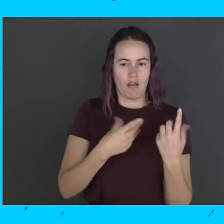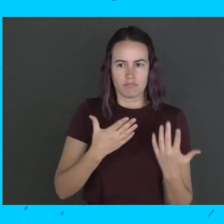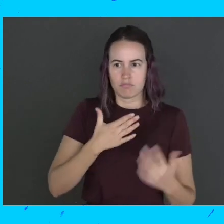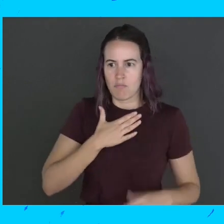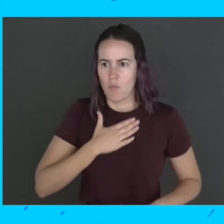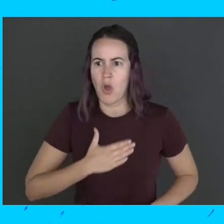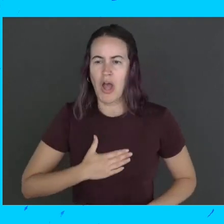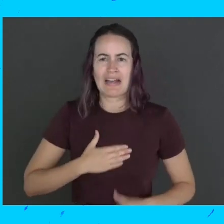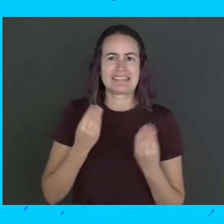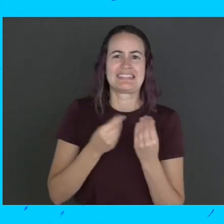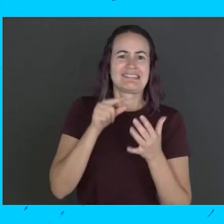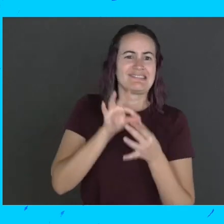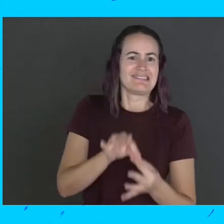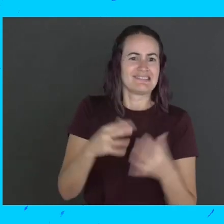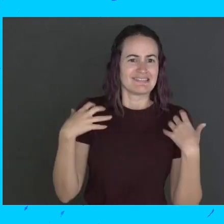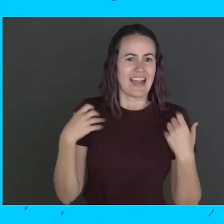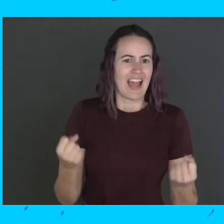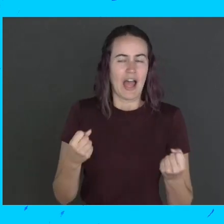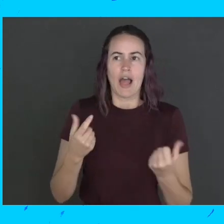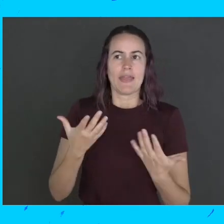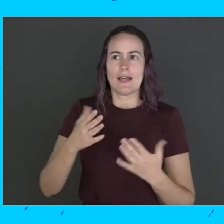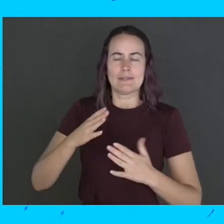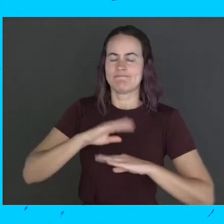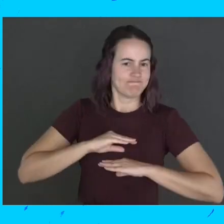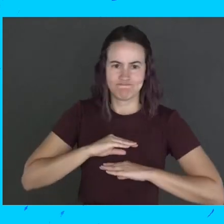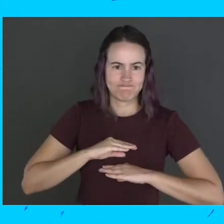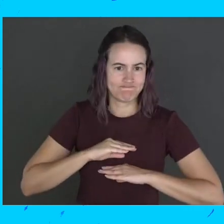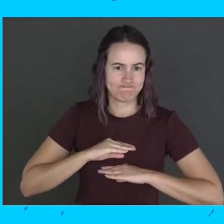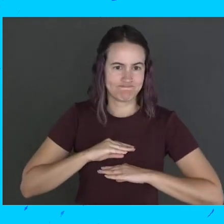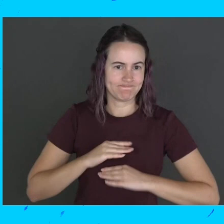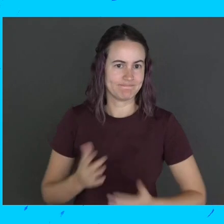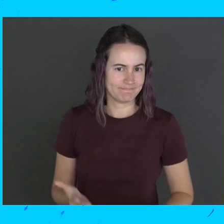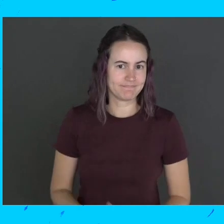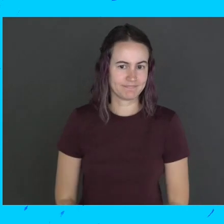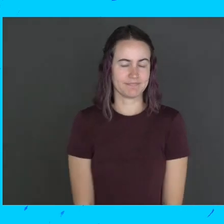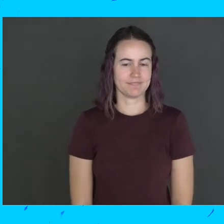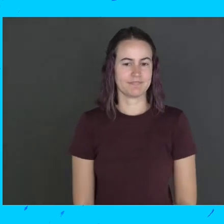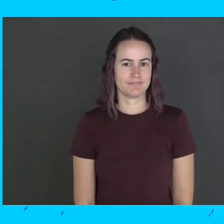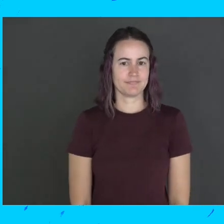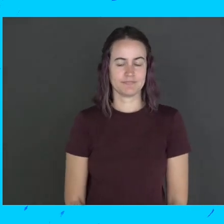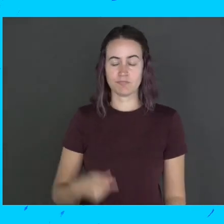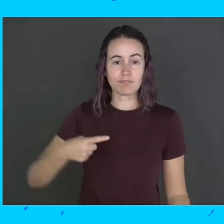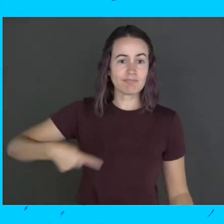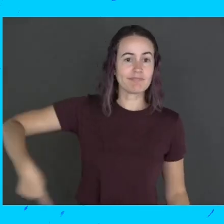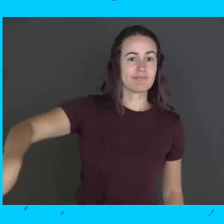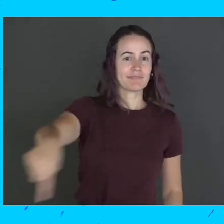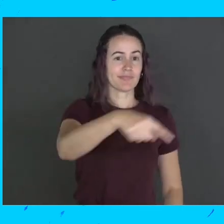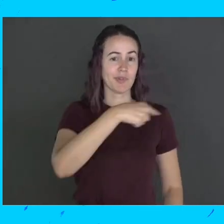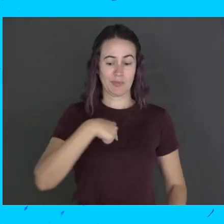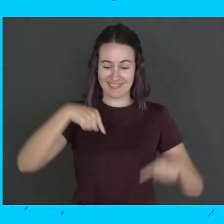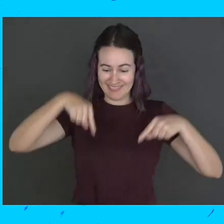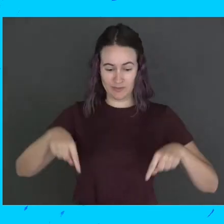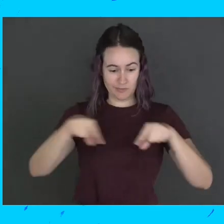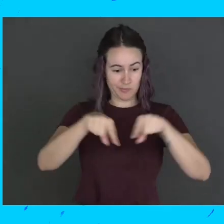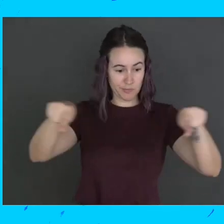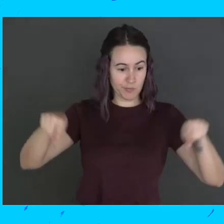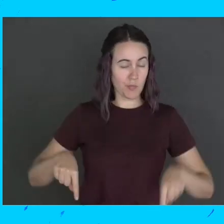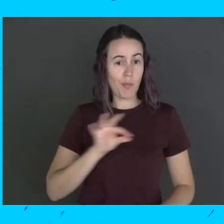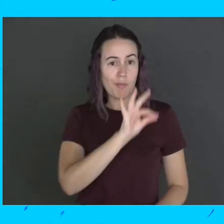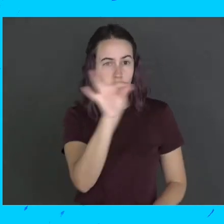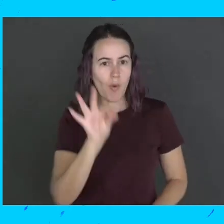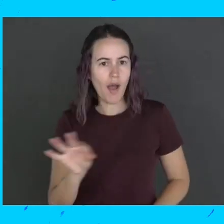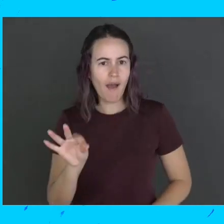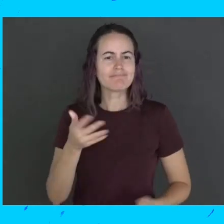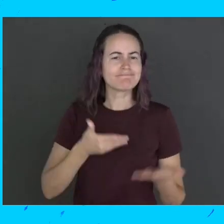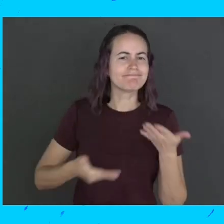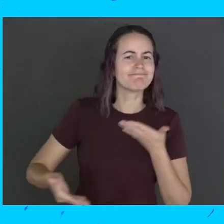2024. El lanzamiento de esta estrategia a medida que nosotros